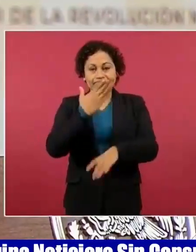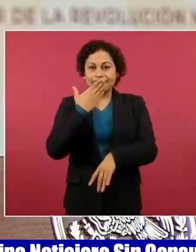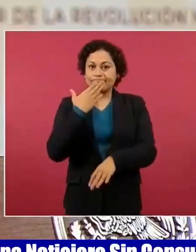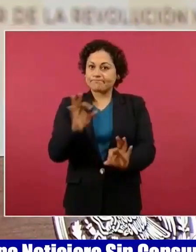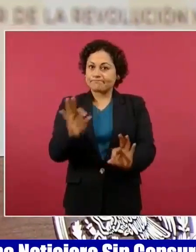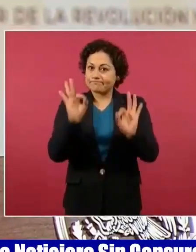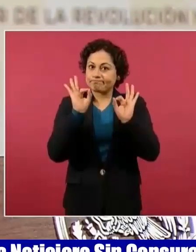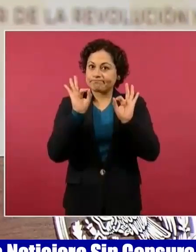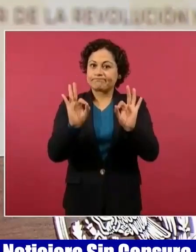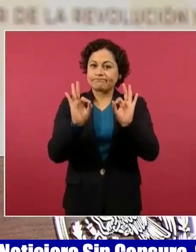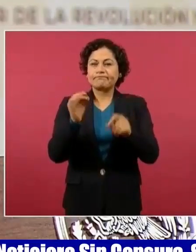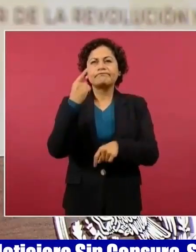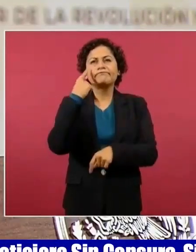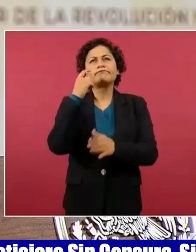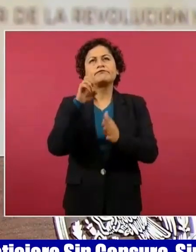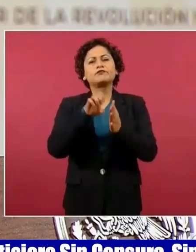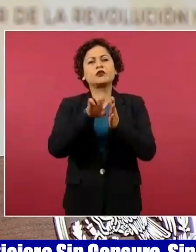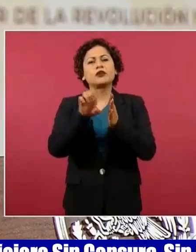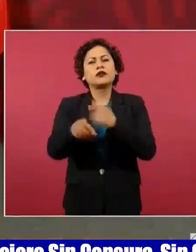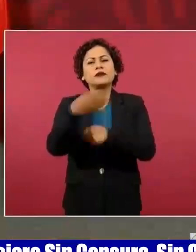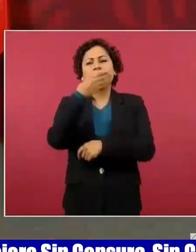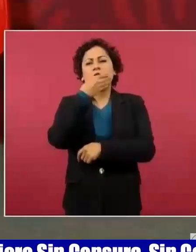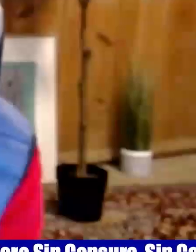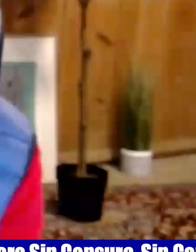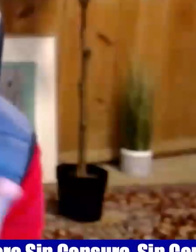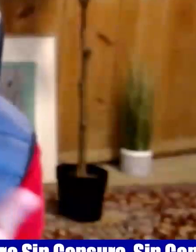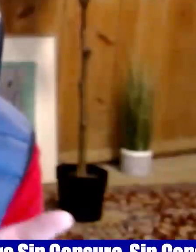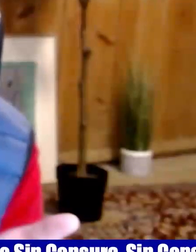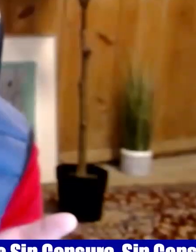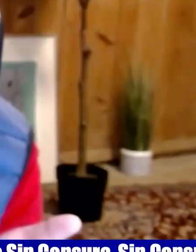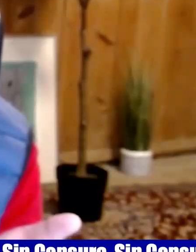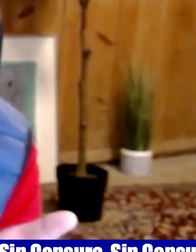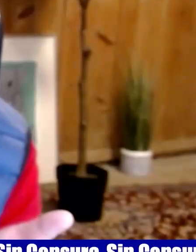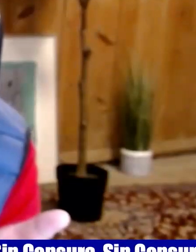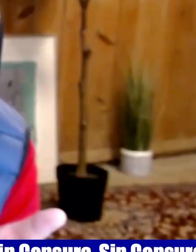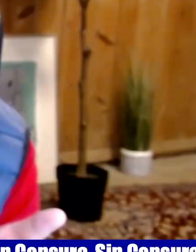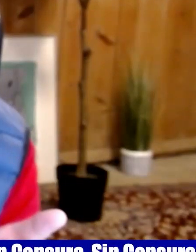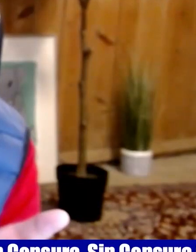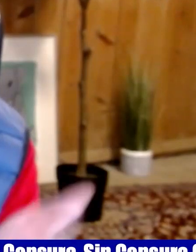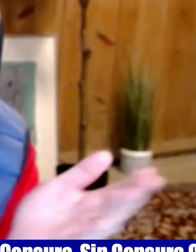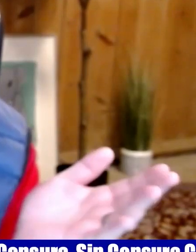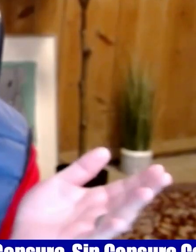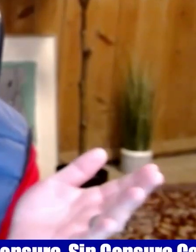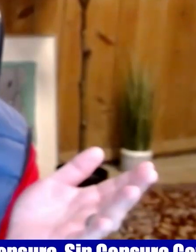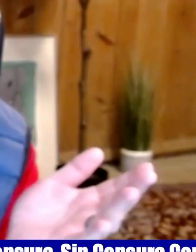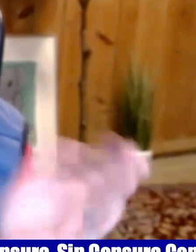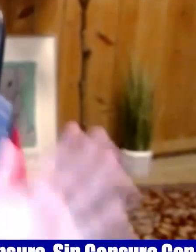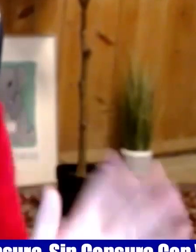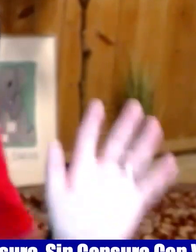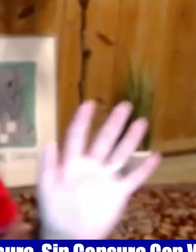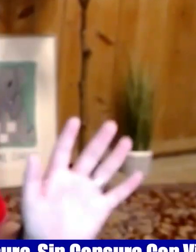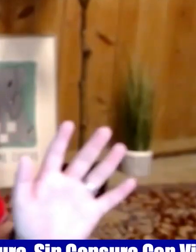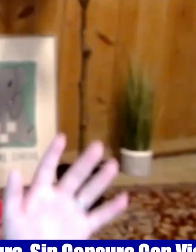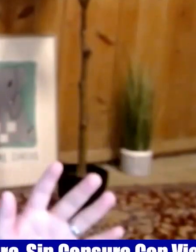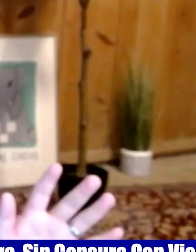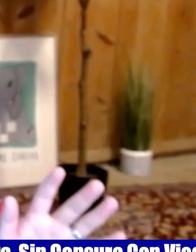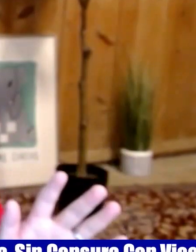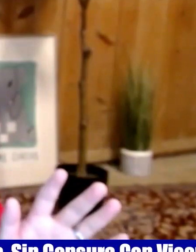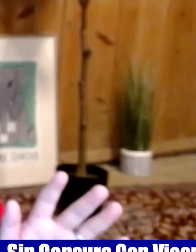charlatán, pues, ¿cómo decirlo? Político fracasado de Porfirio Muñoz Ledo. Lo